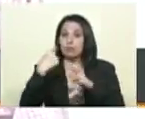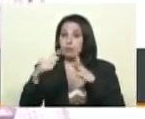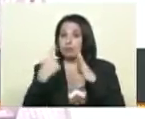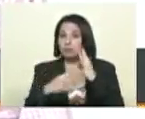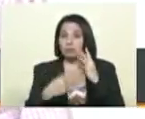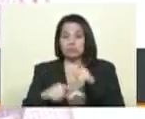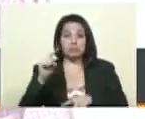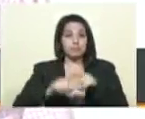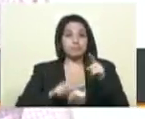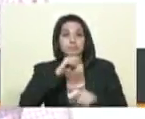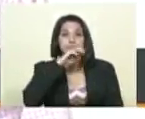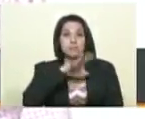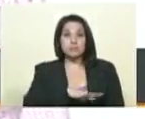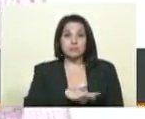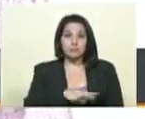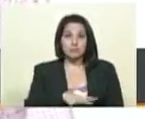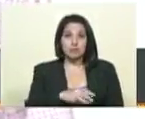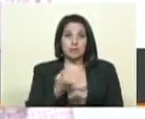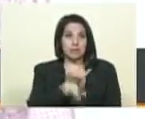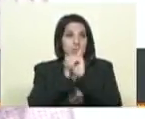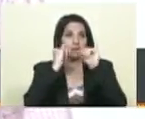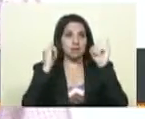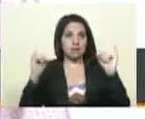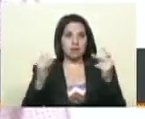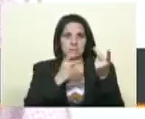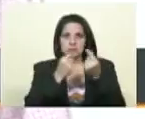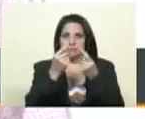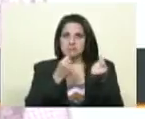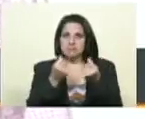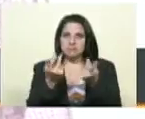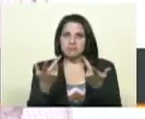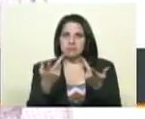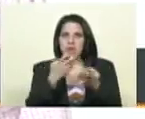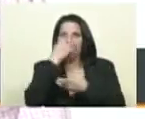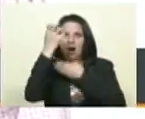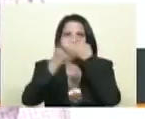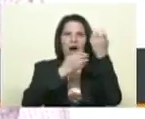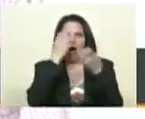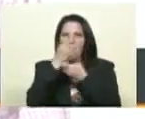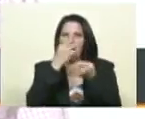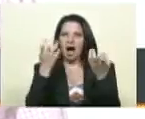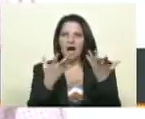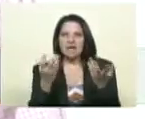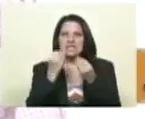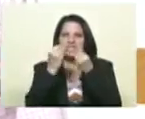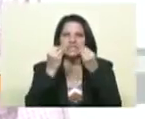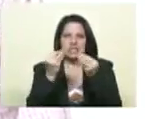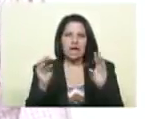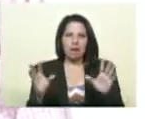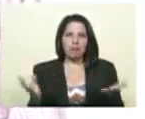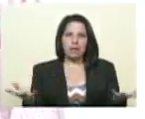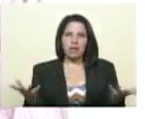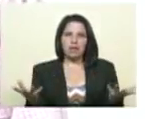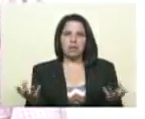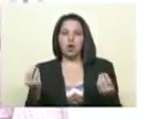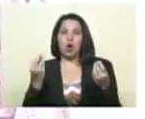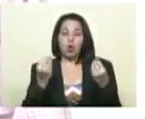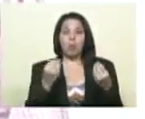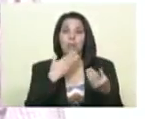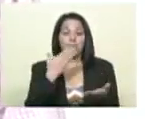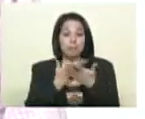nuestra historia vamos hacia la independencia económica es un clamor de nuestro pueblo es una exigencia y es